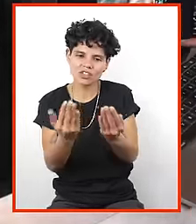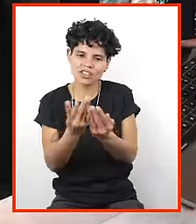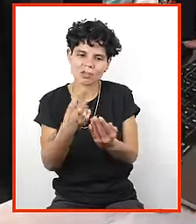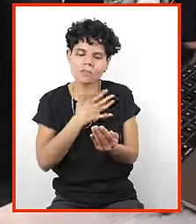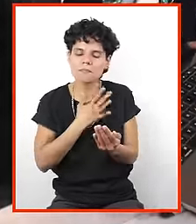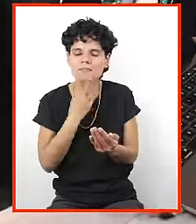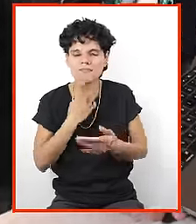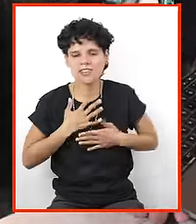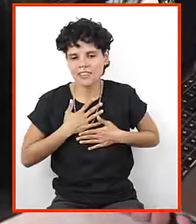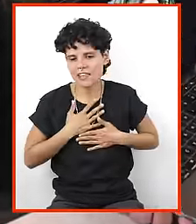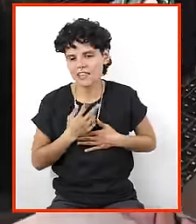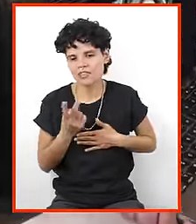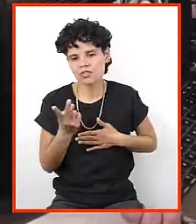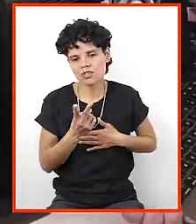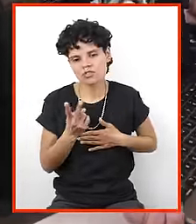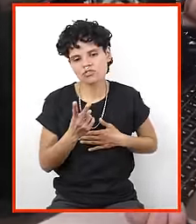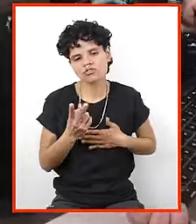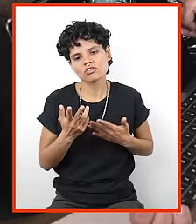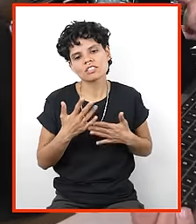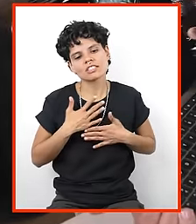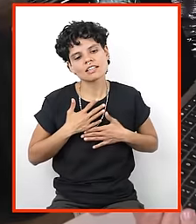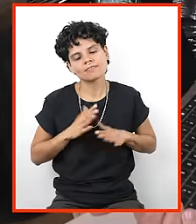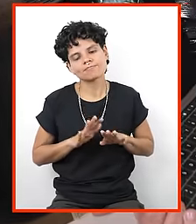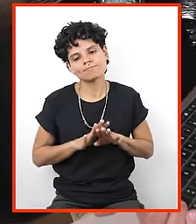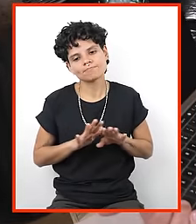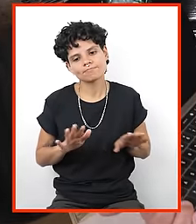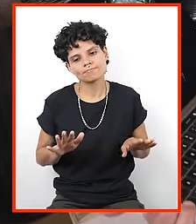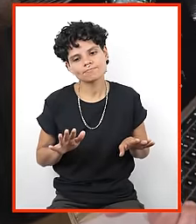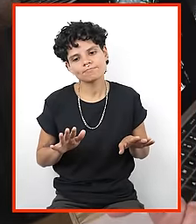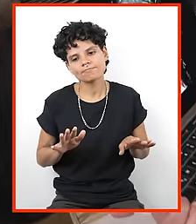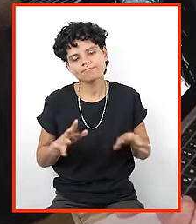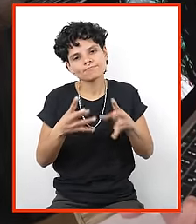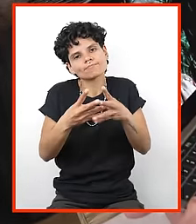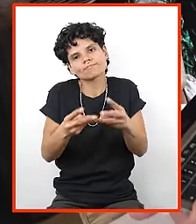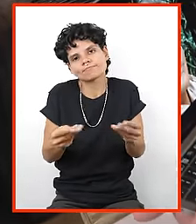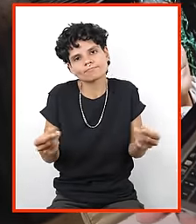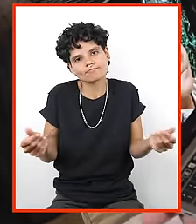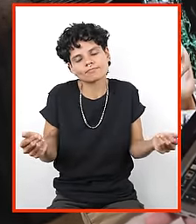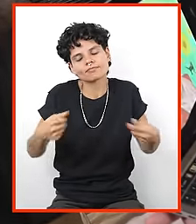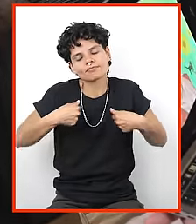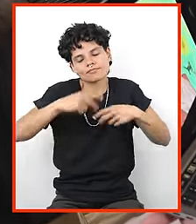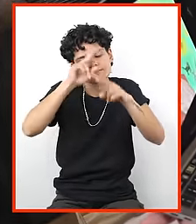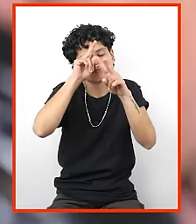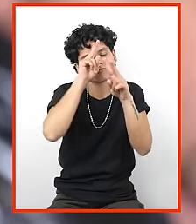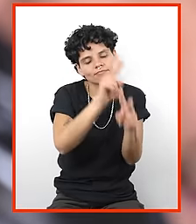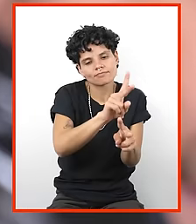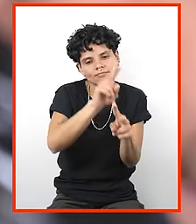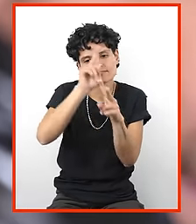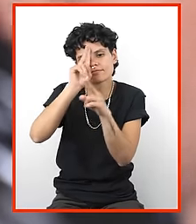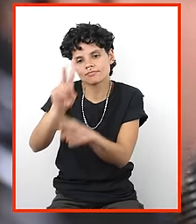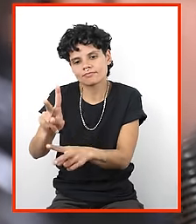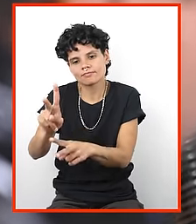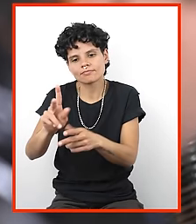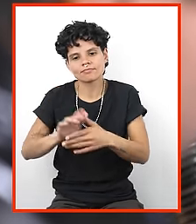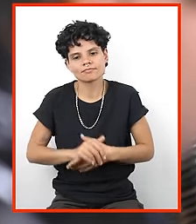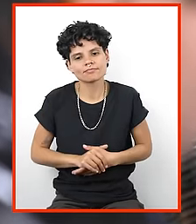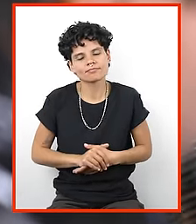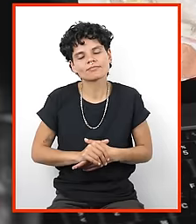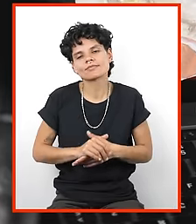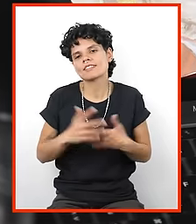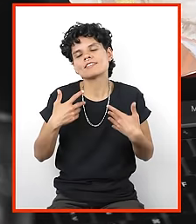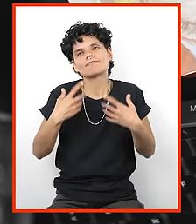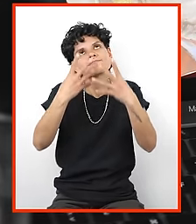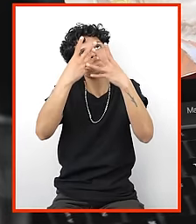de mi vida, ambos ya no están junto a mí, así que quiero rendirle un gran homenaje a mis gatitos que están acompañándome en el